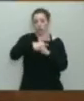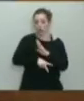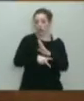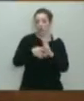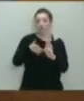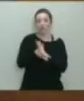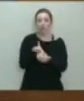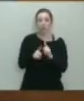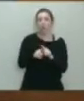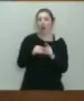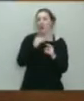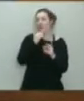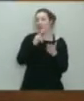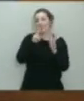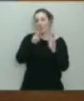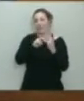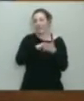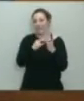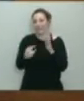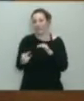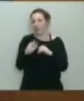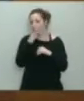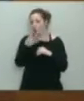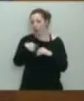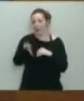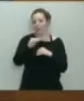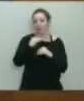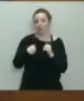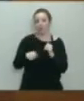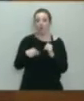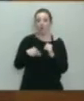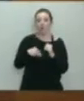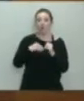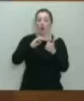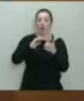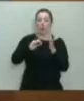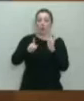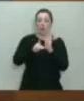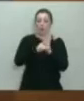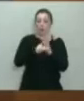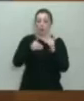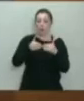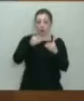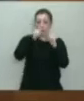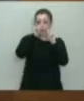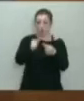de carácter técnico, entendiendo que el decreto de prórroga presupuestaria no está correctamente